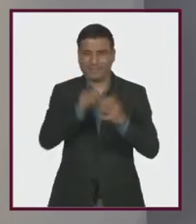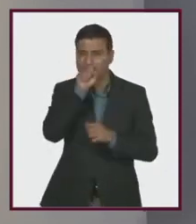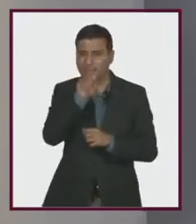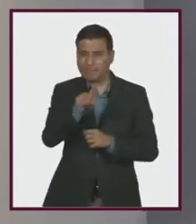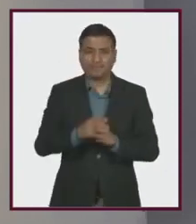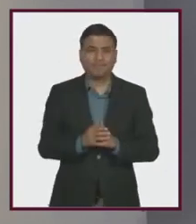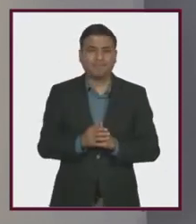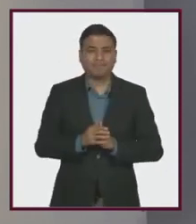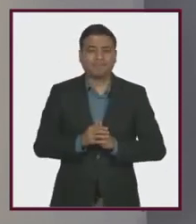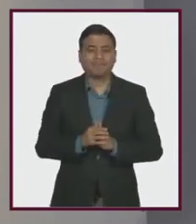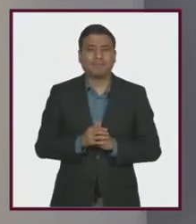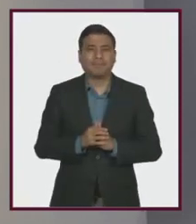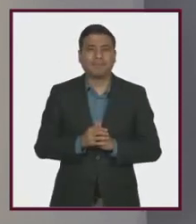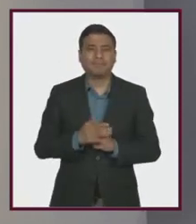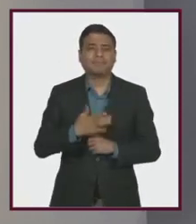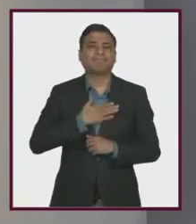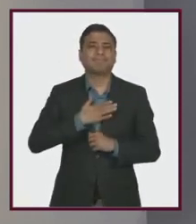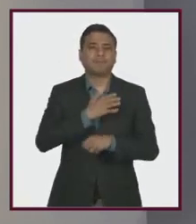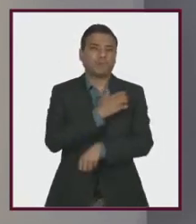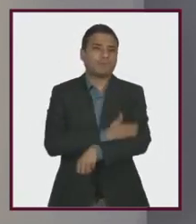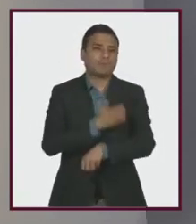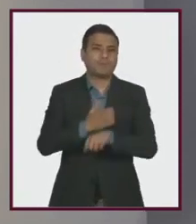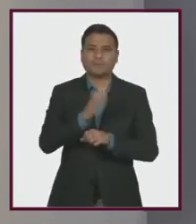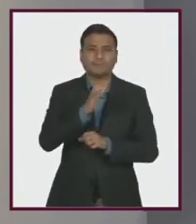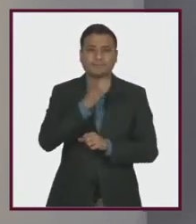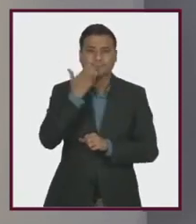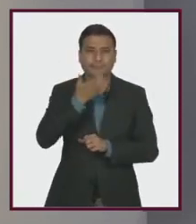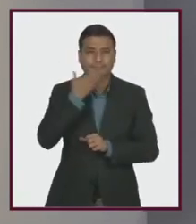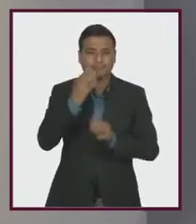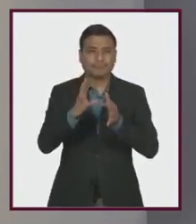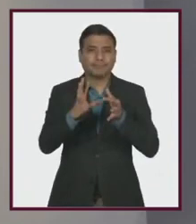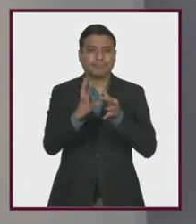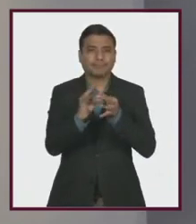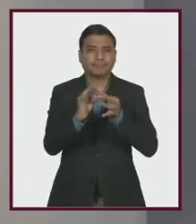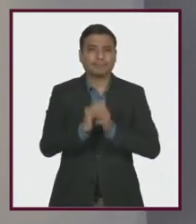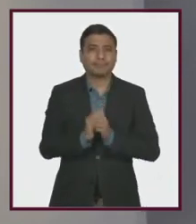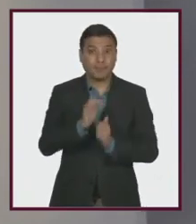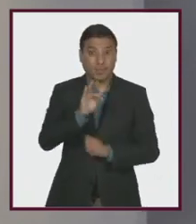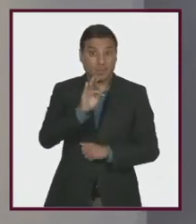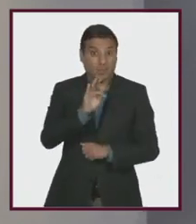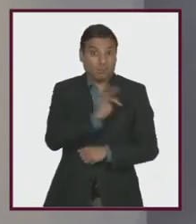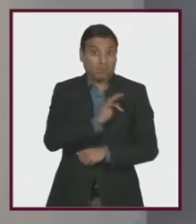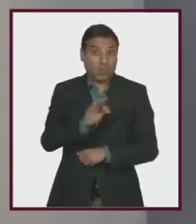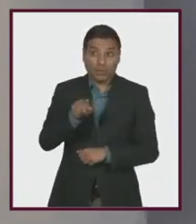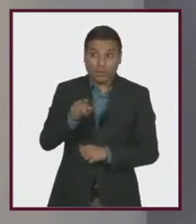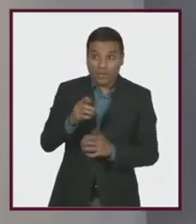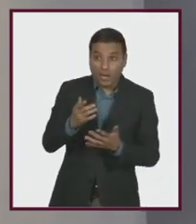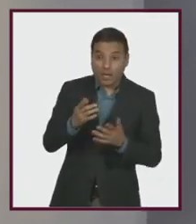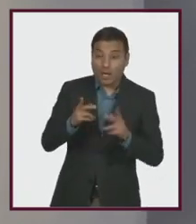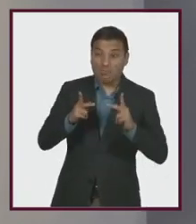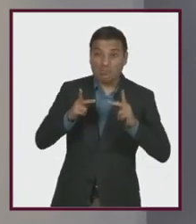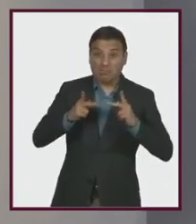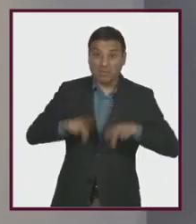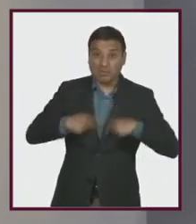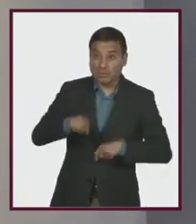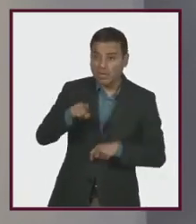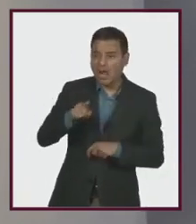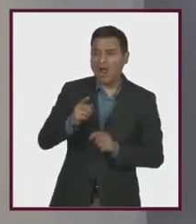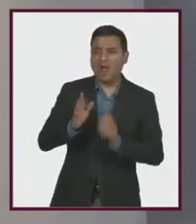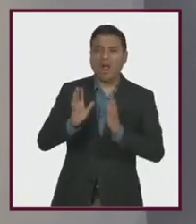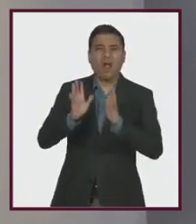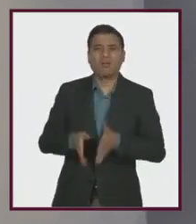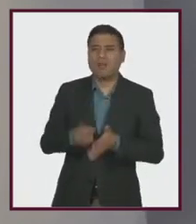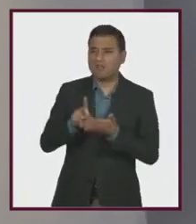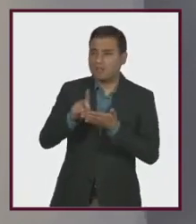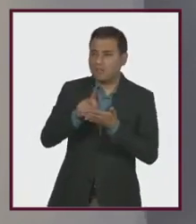veces mis colegas y yo, es que como tal no podemos desahuciar los casos, ¿no? O sea, como médicos no podemos pensar que alguien